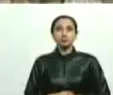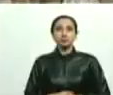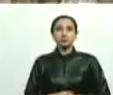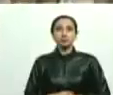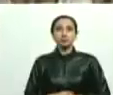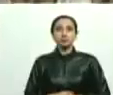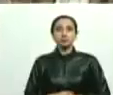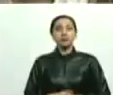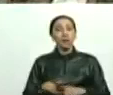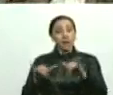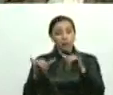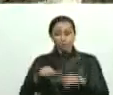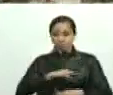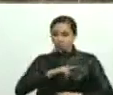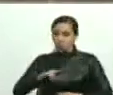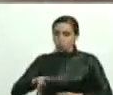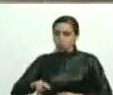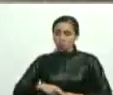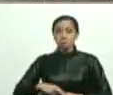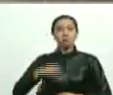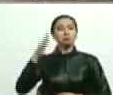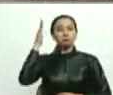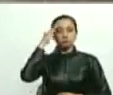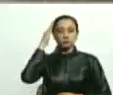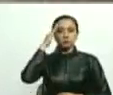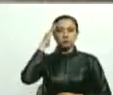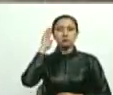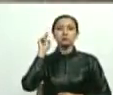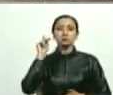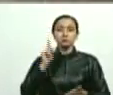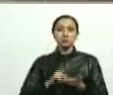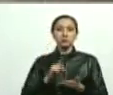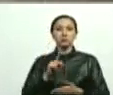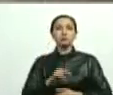Y allí donde debemos nosotros ubicarnos.